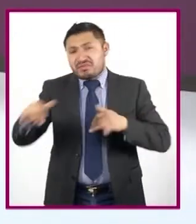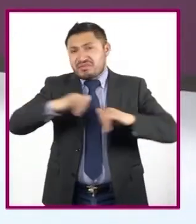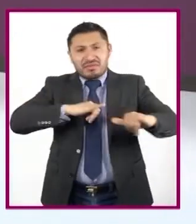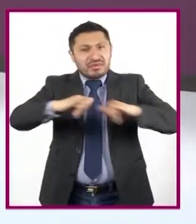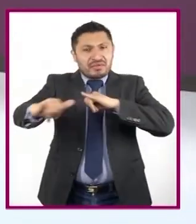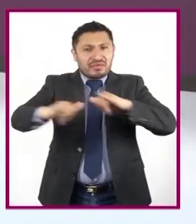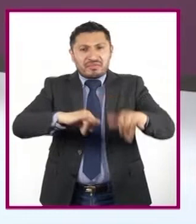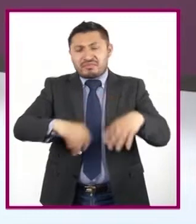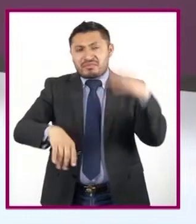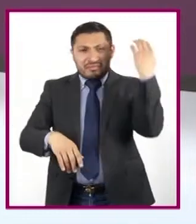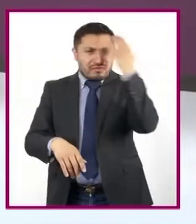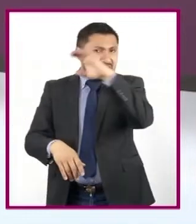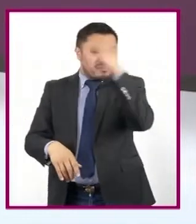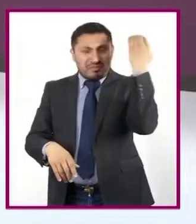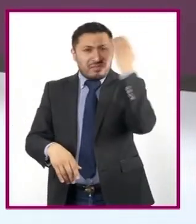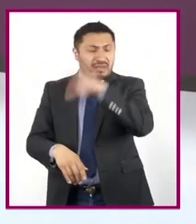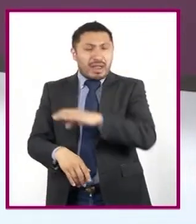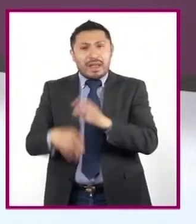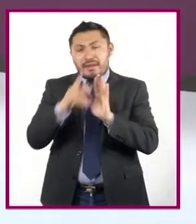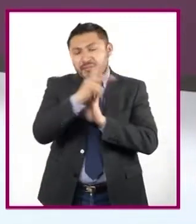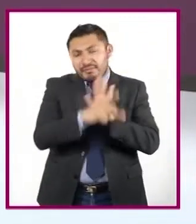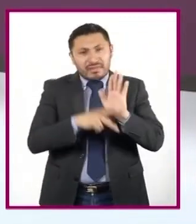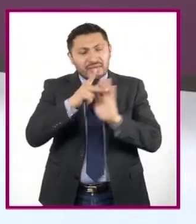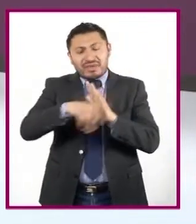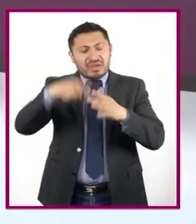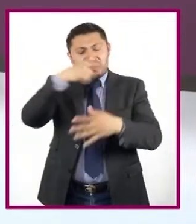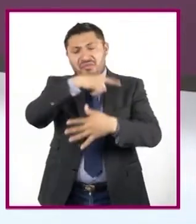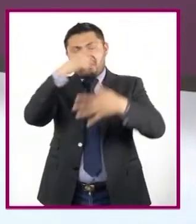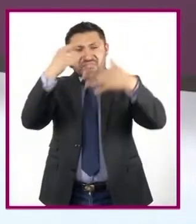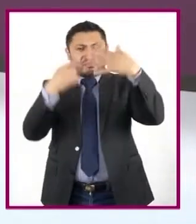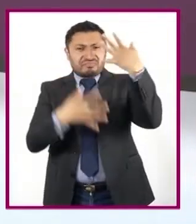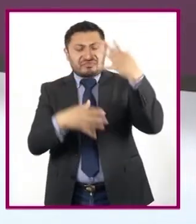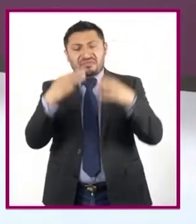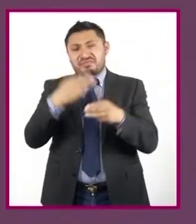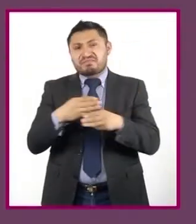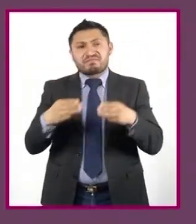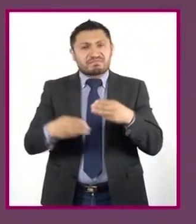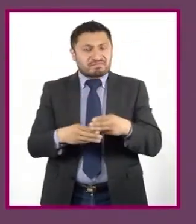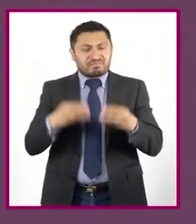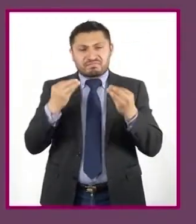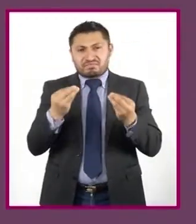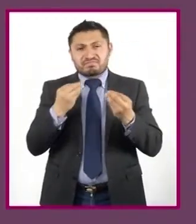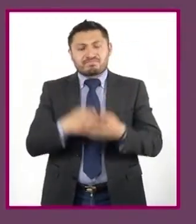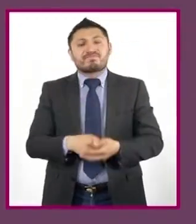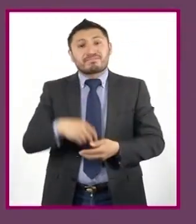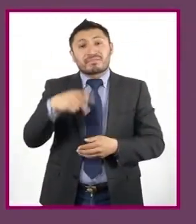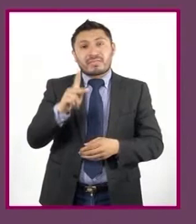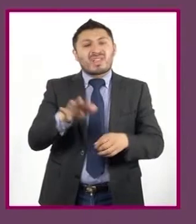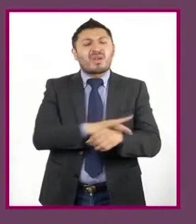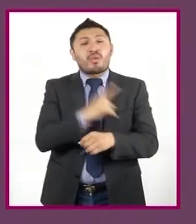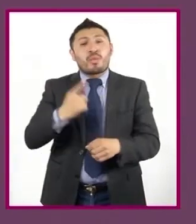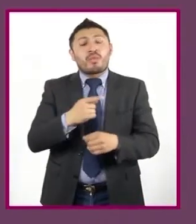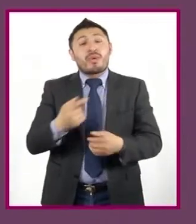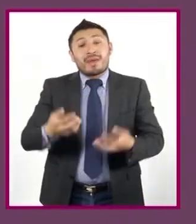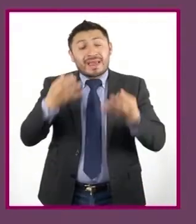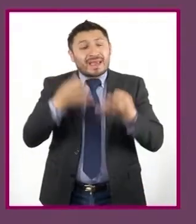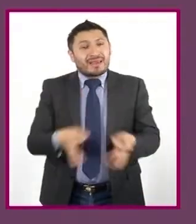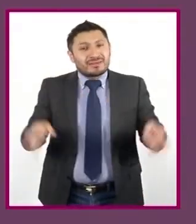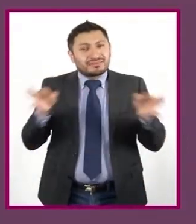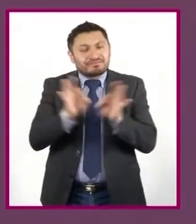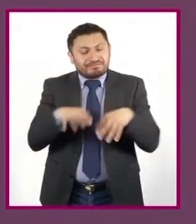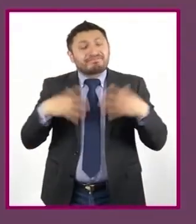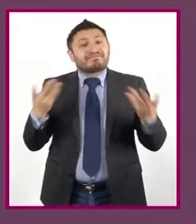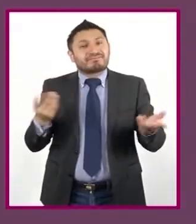mapas, fotografías, videos, entre muchos otros materiales. Pero, ¿por qué creen que son tan